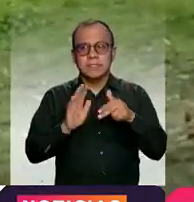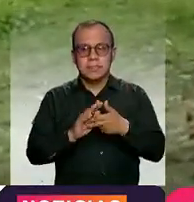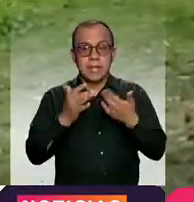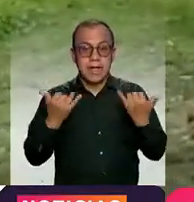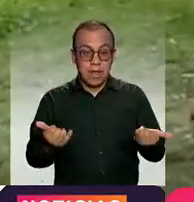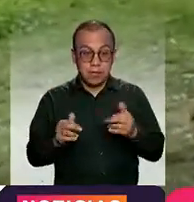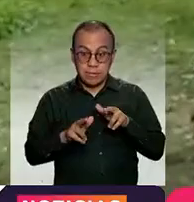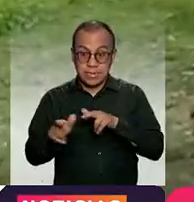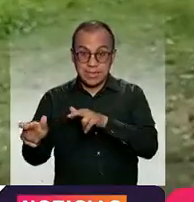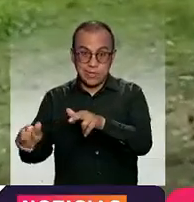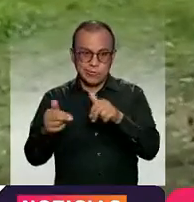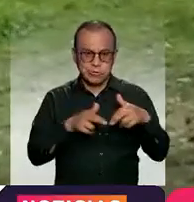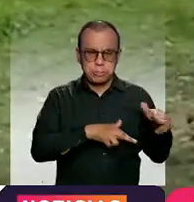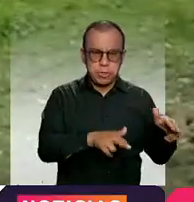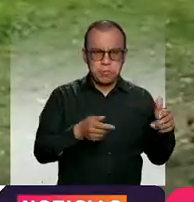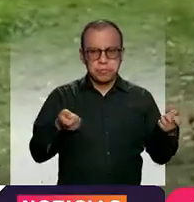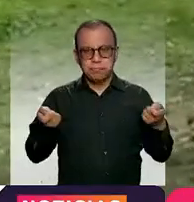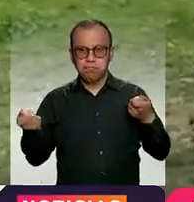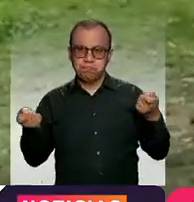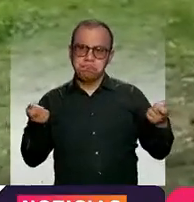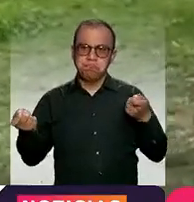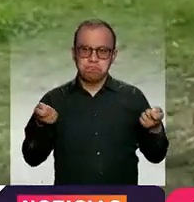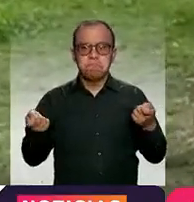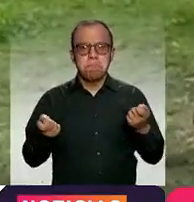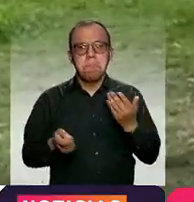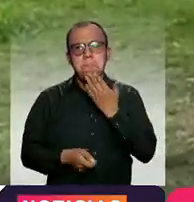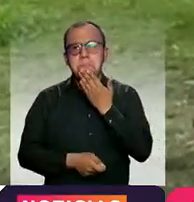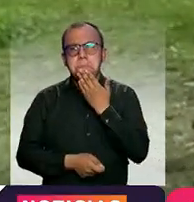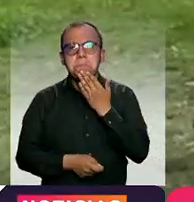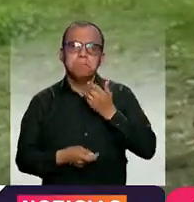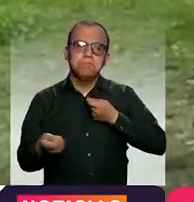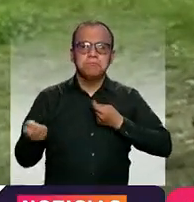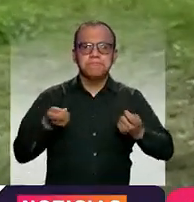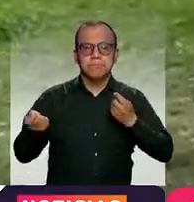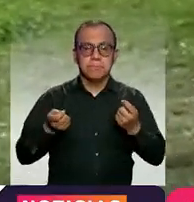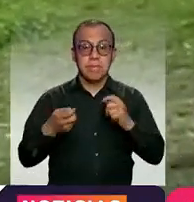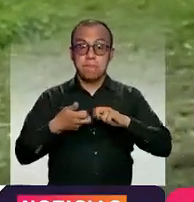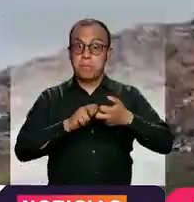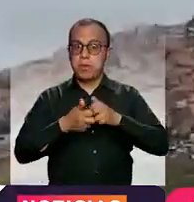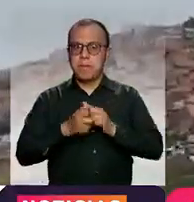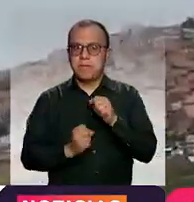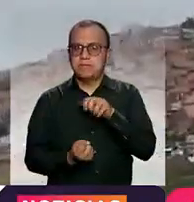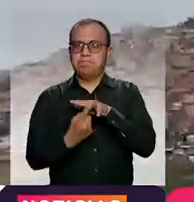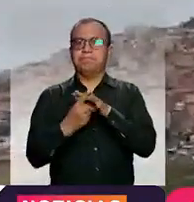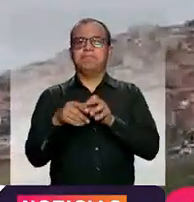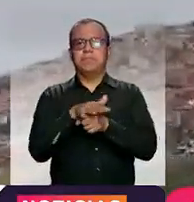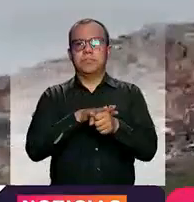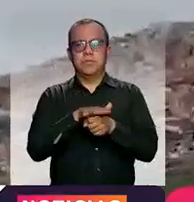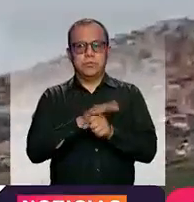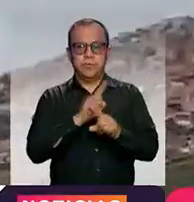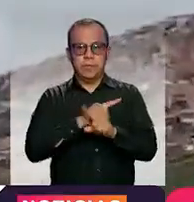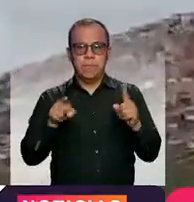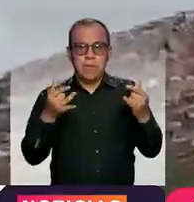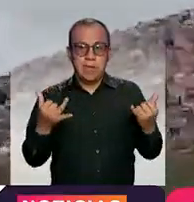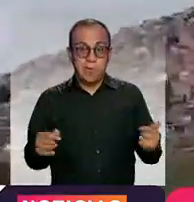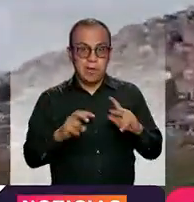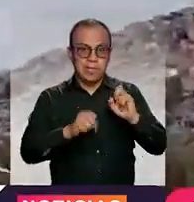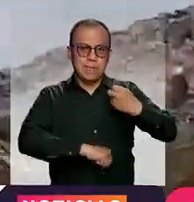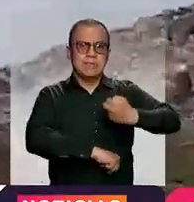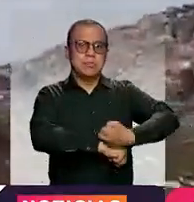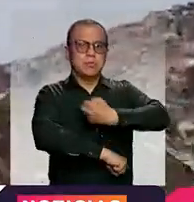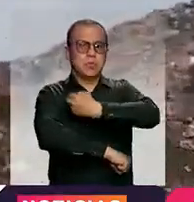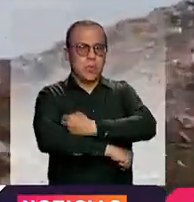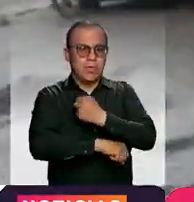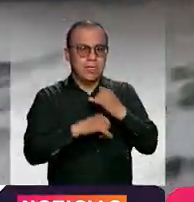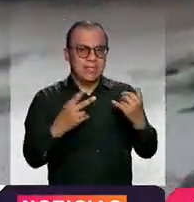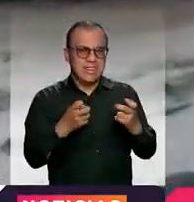estos caudales pues han sido son manejables y no han presentado problemas. La unidad de gestión de riesgo de Soacha informó